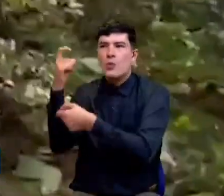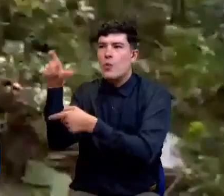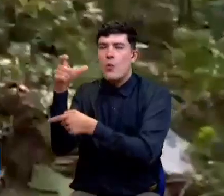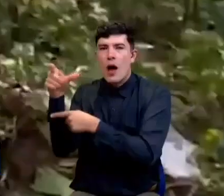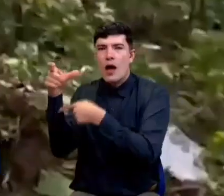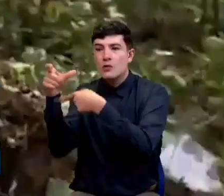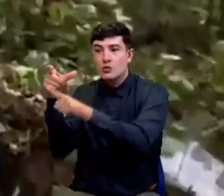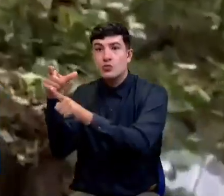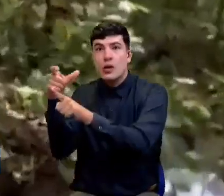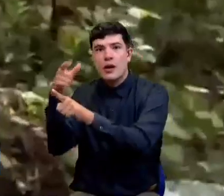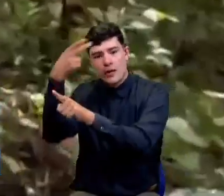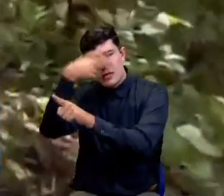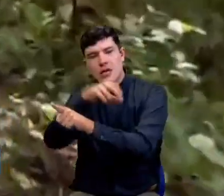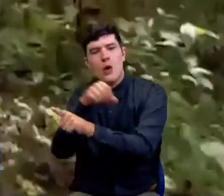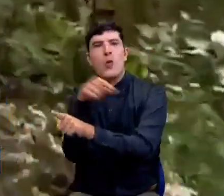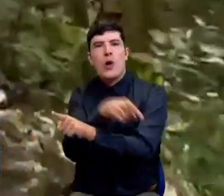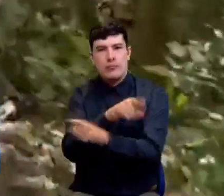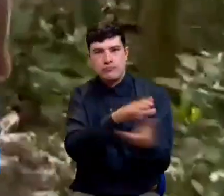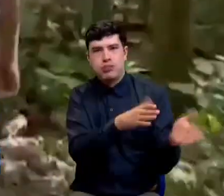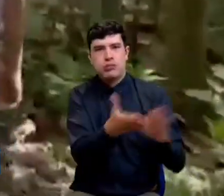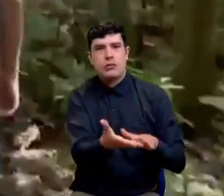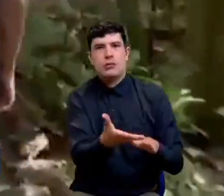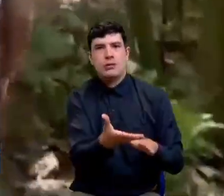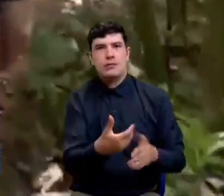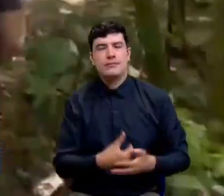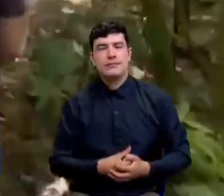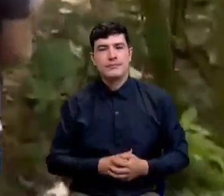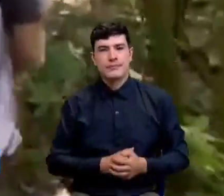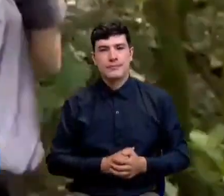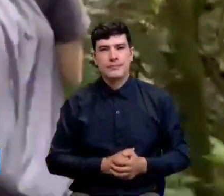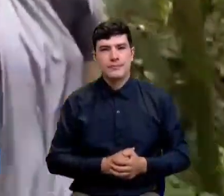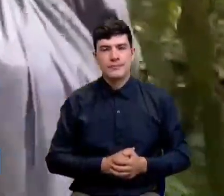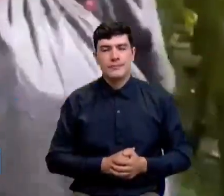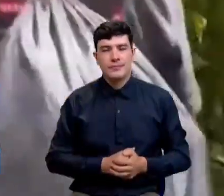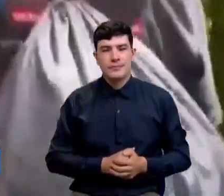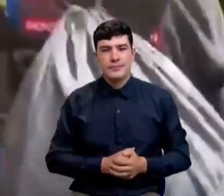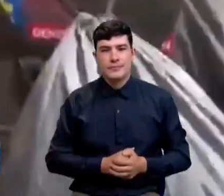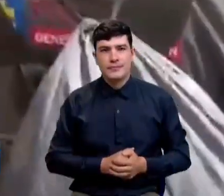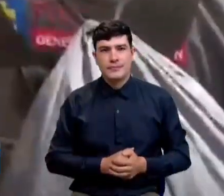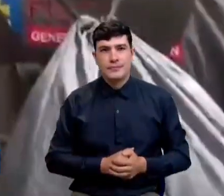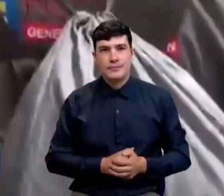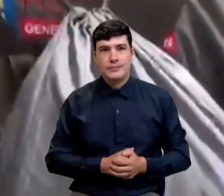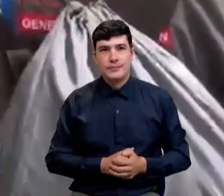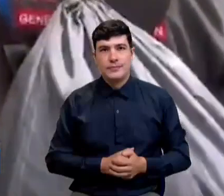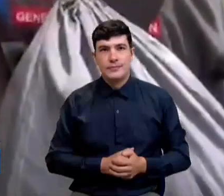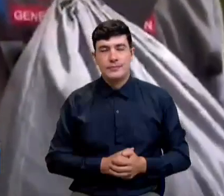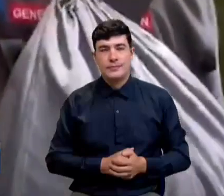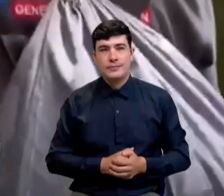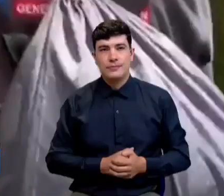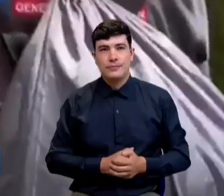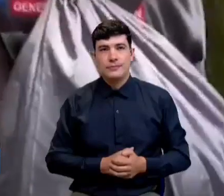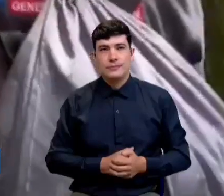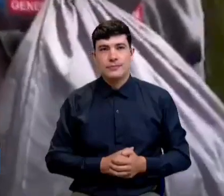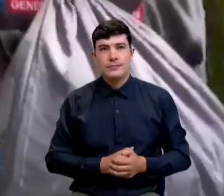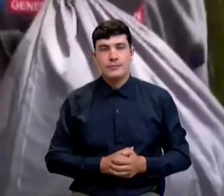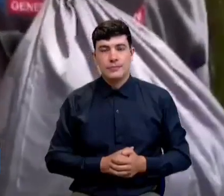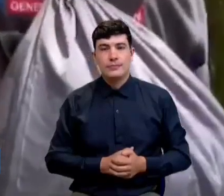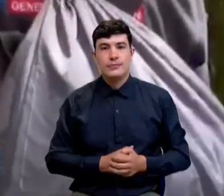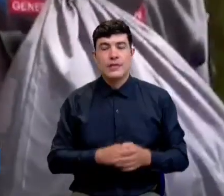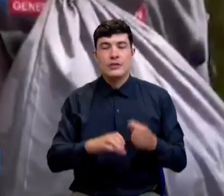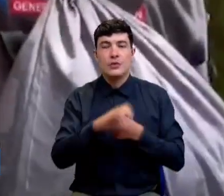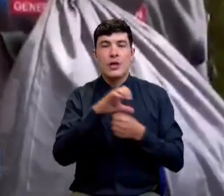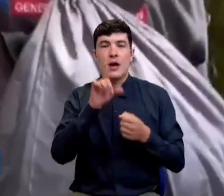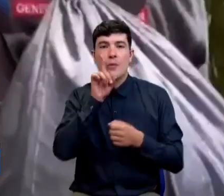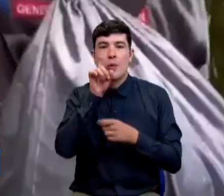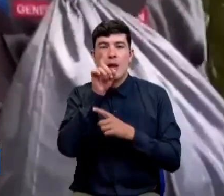Las autoridades determinaron que el macabro hallazgo del cadáver en alto grado de descomposición en Bucaramanga se trata